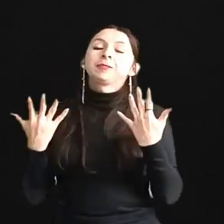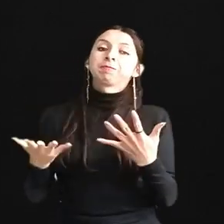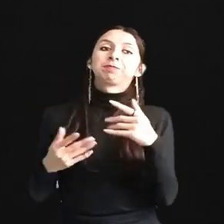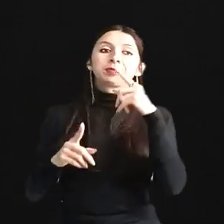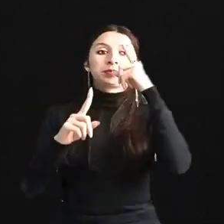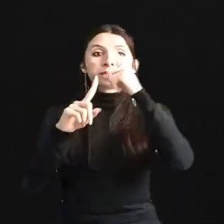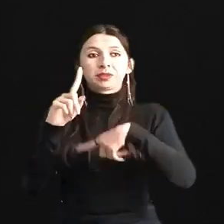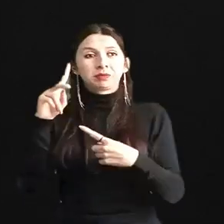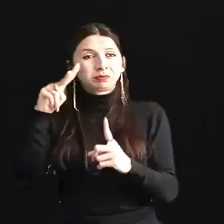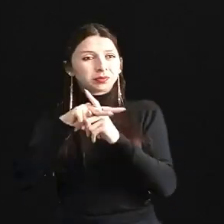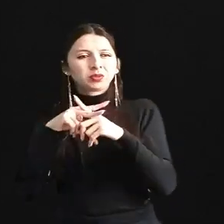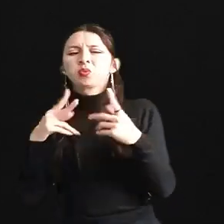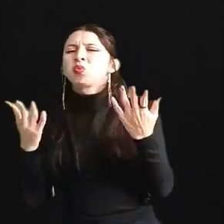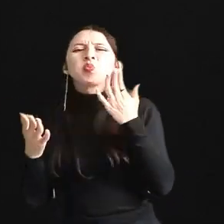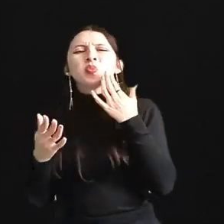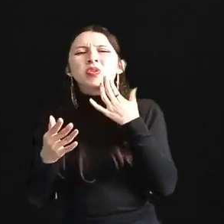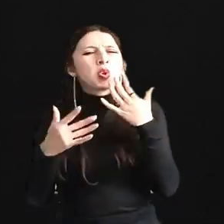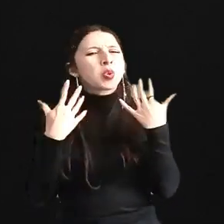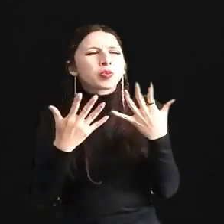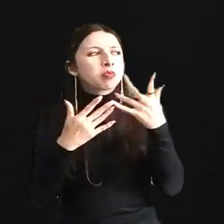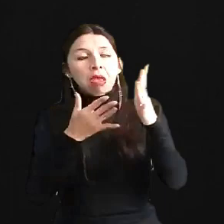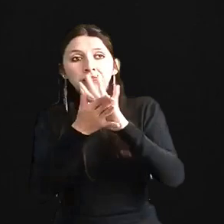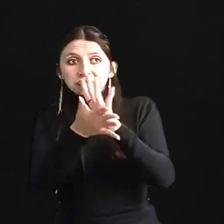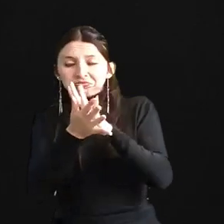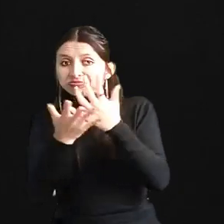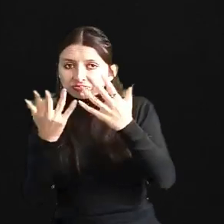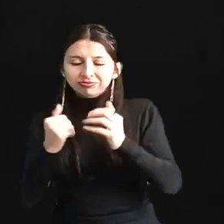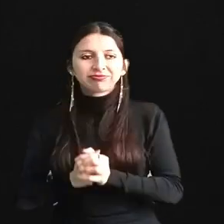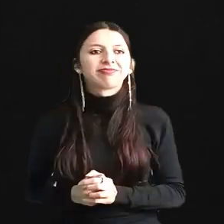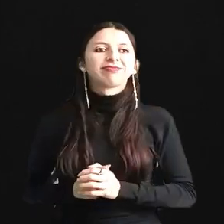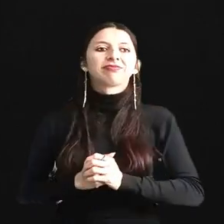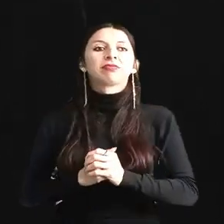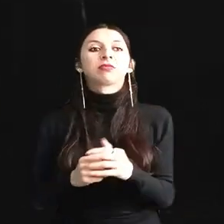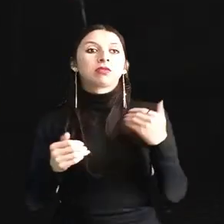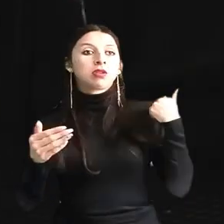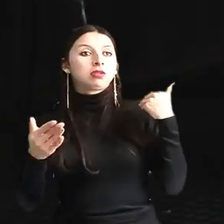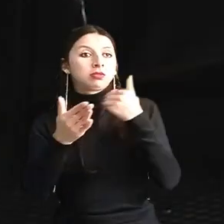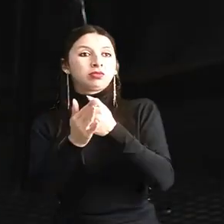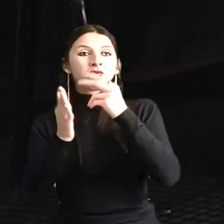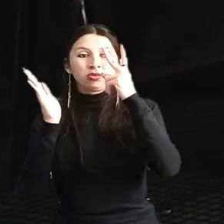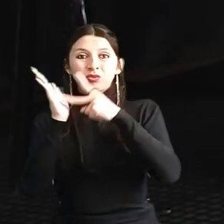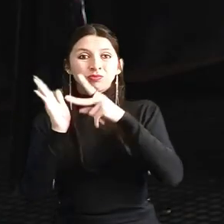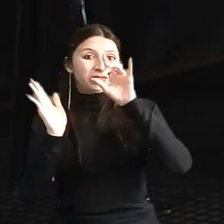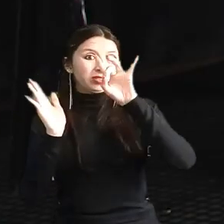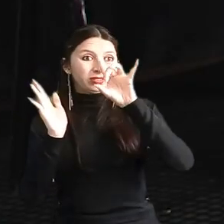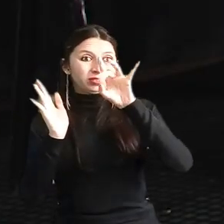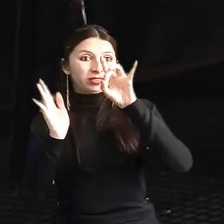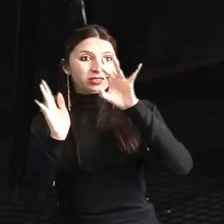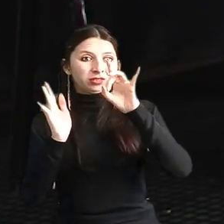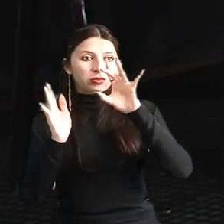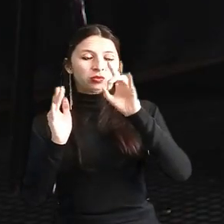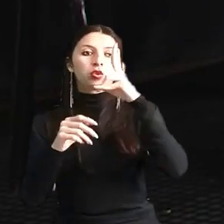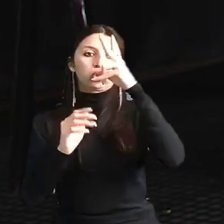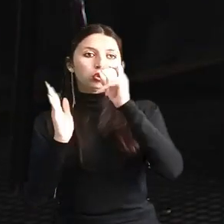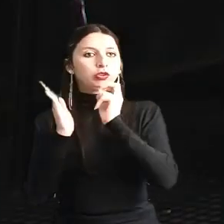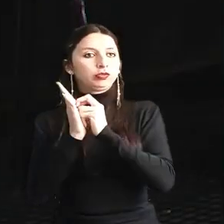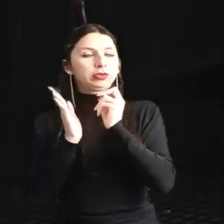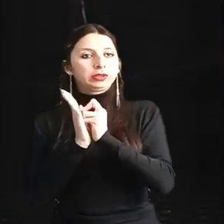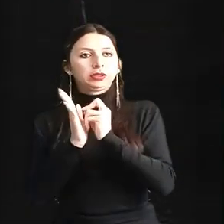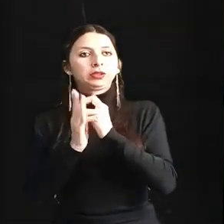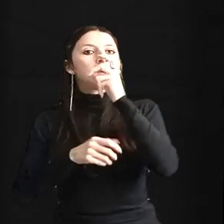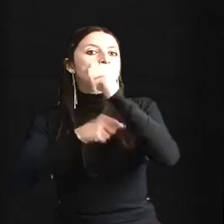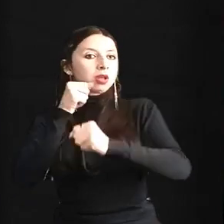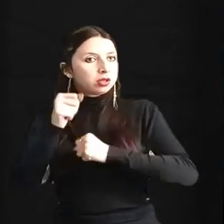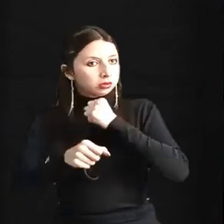se asuma que en determinado mes sale un nuevo número Bueno hasta el 2015 la revista era semestral o sea